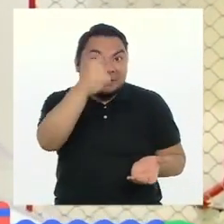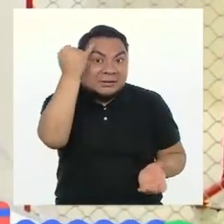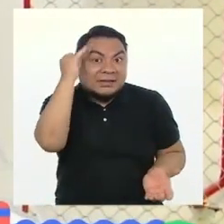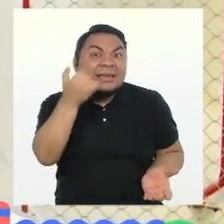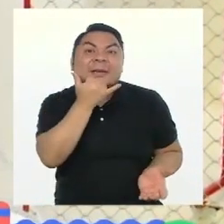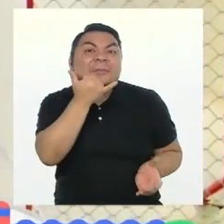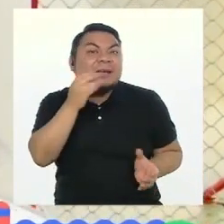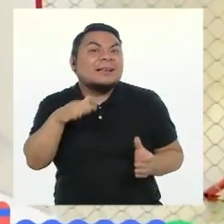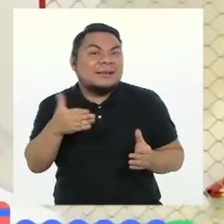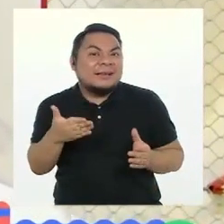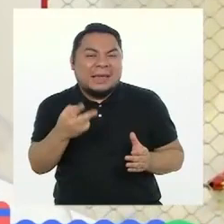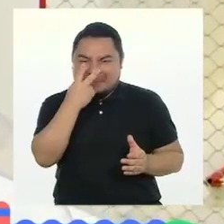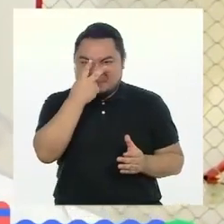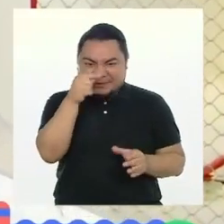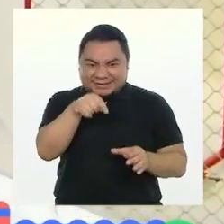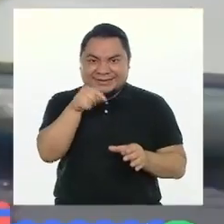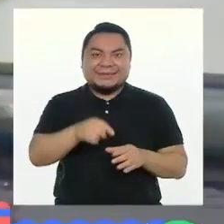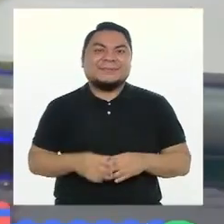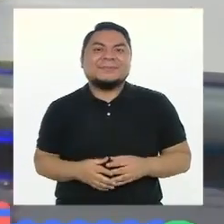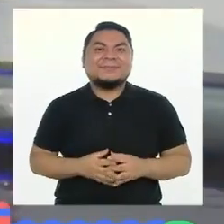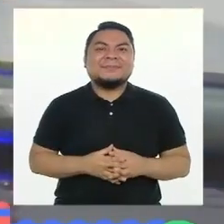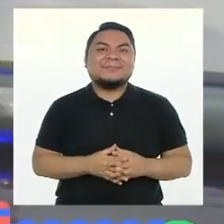alguna idea? Veamos qué es lo que pasa.